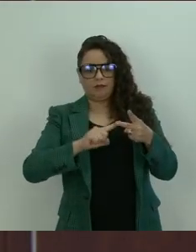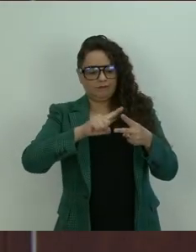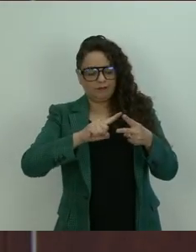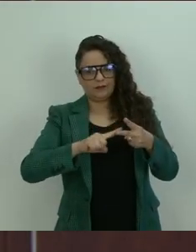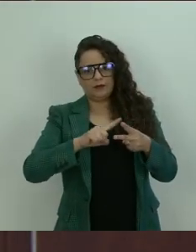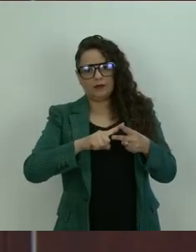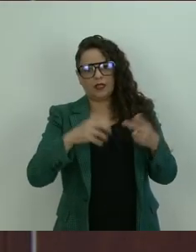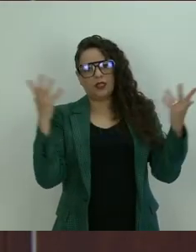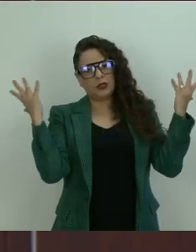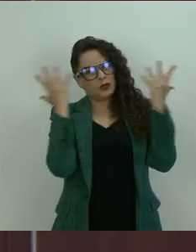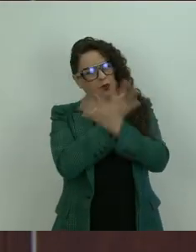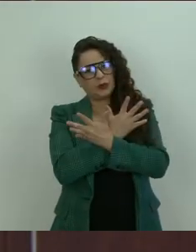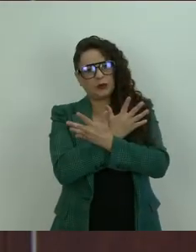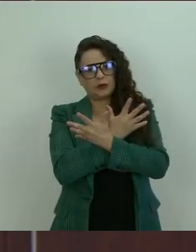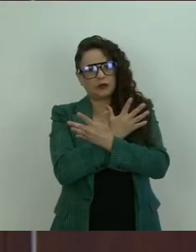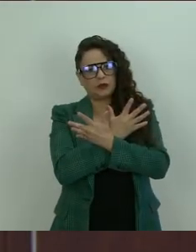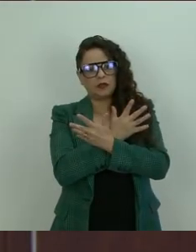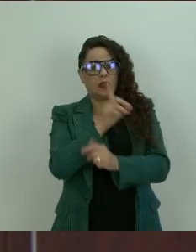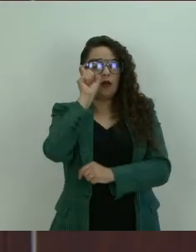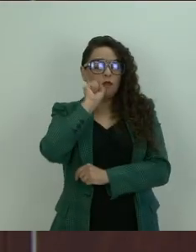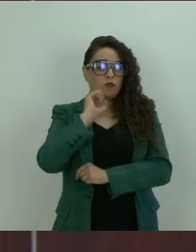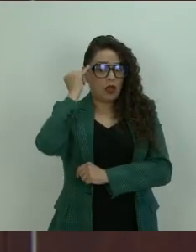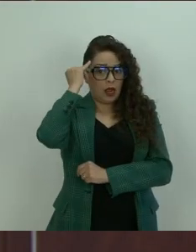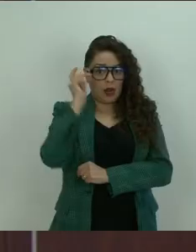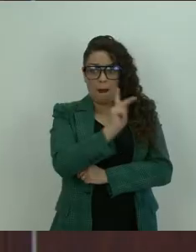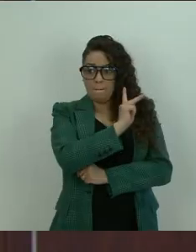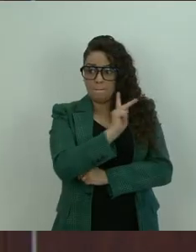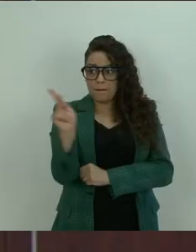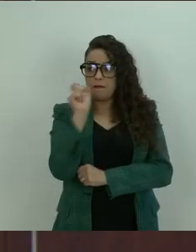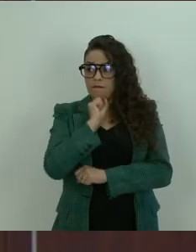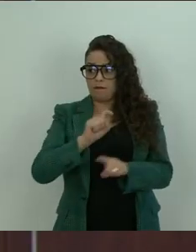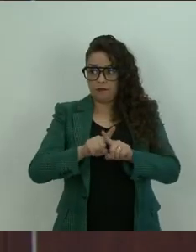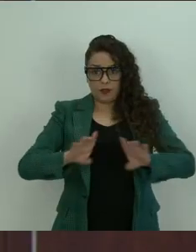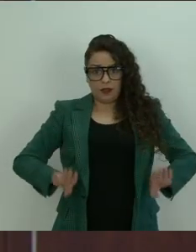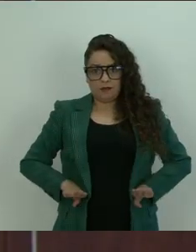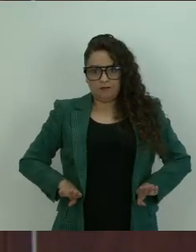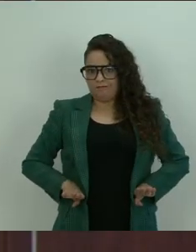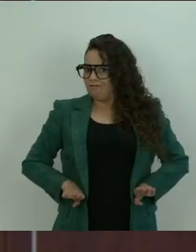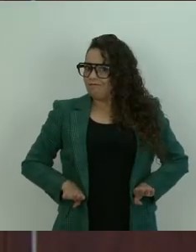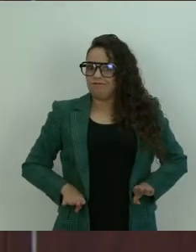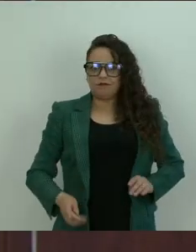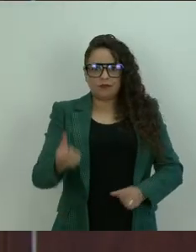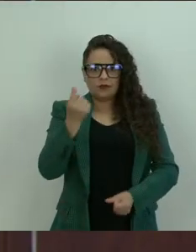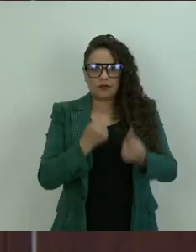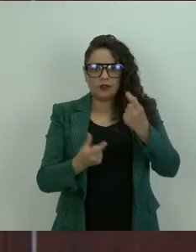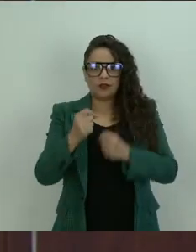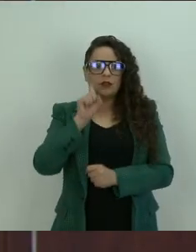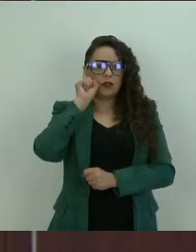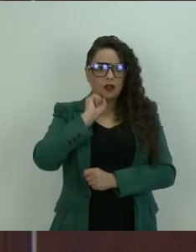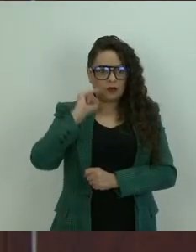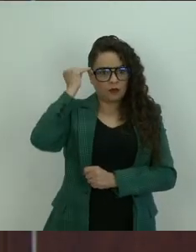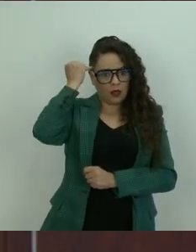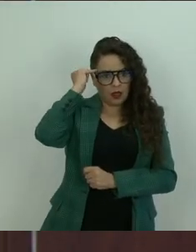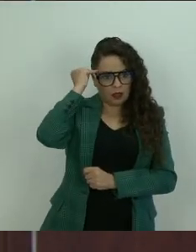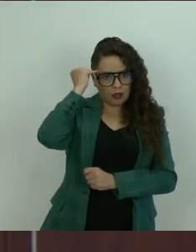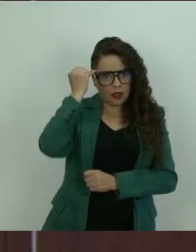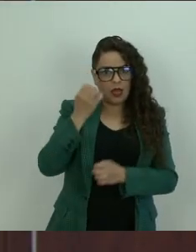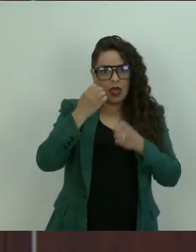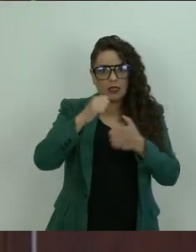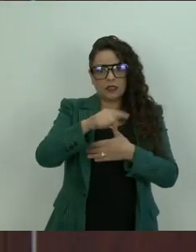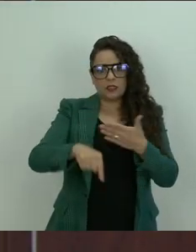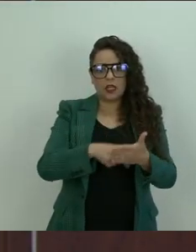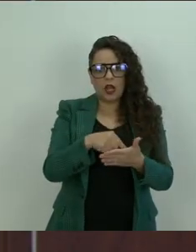mujeres indígenas tienen las mismas características. Hay mujeres indígenas que están en comunidades muy